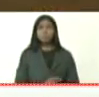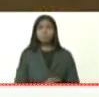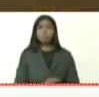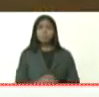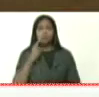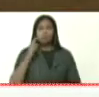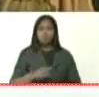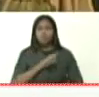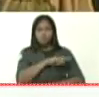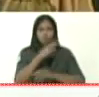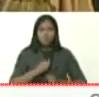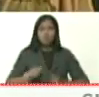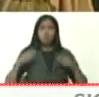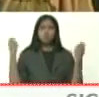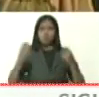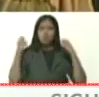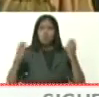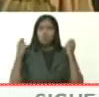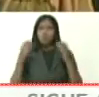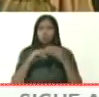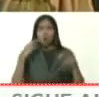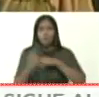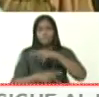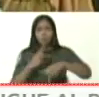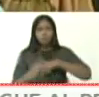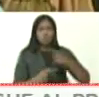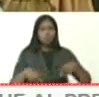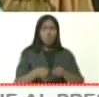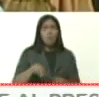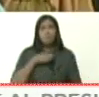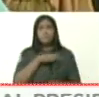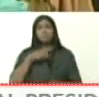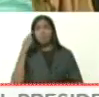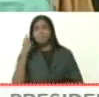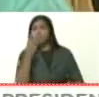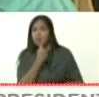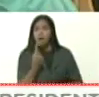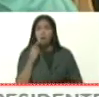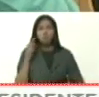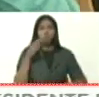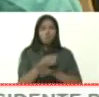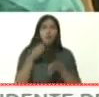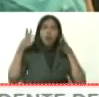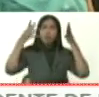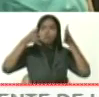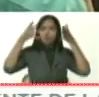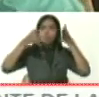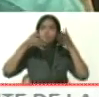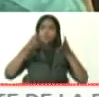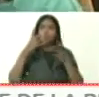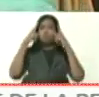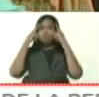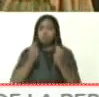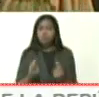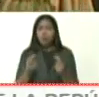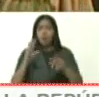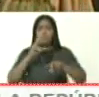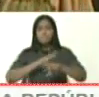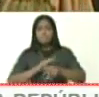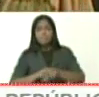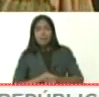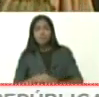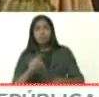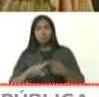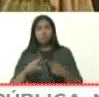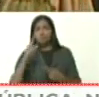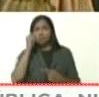mucha más fuerza todo el proceso de la misión Milagro y ahora ir a la formación de los profesionales, de los médicos, de las